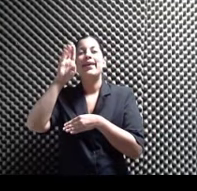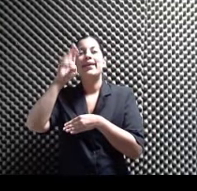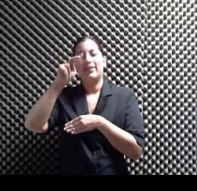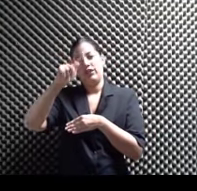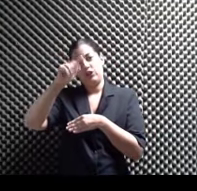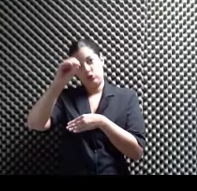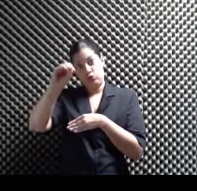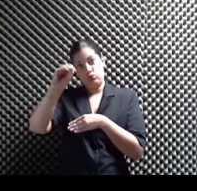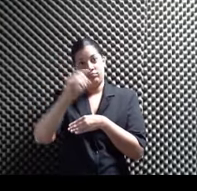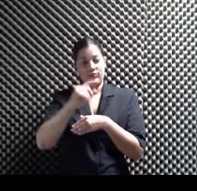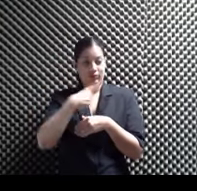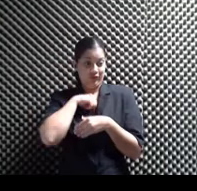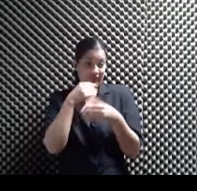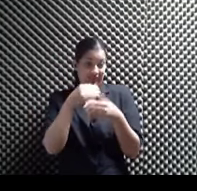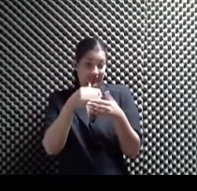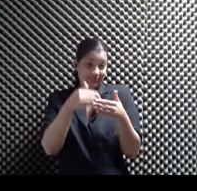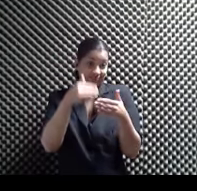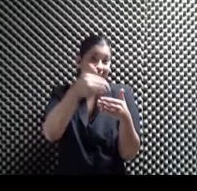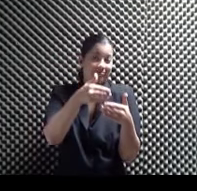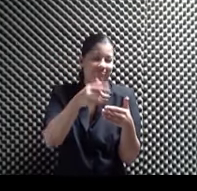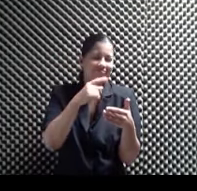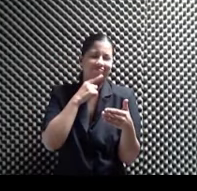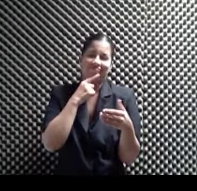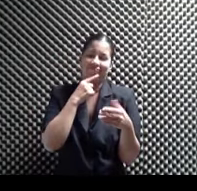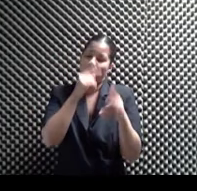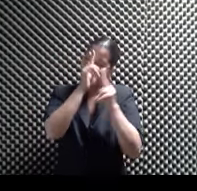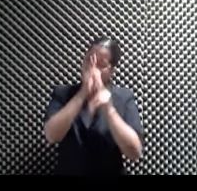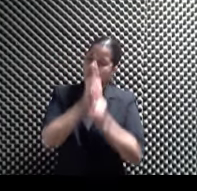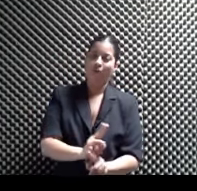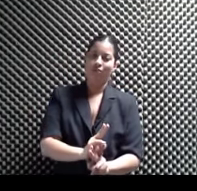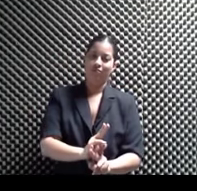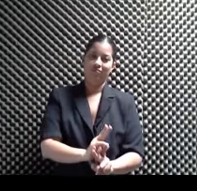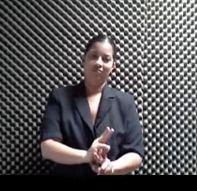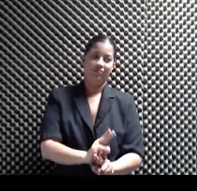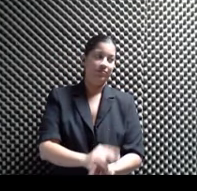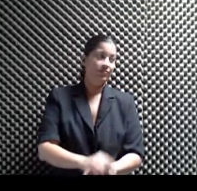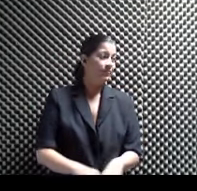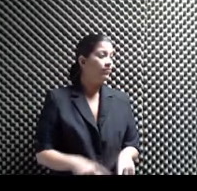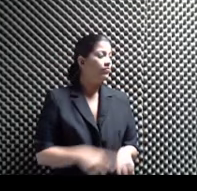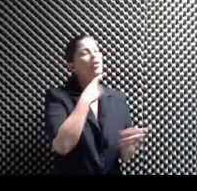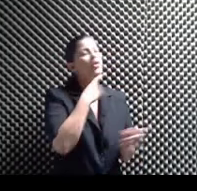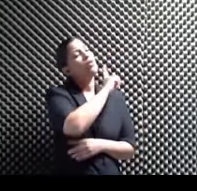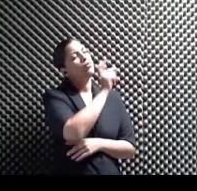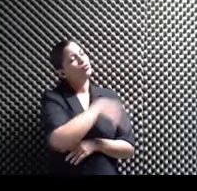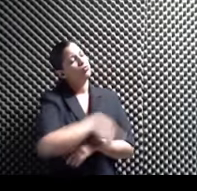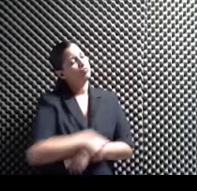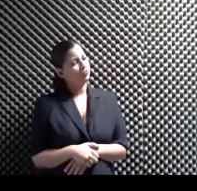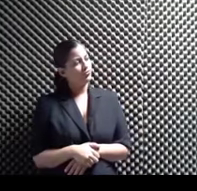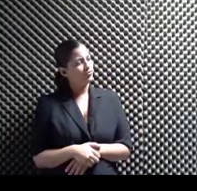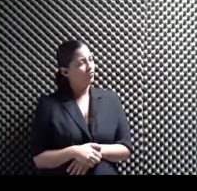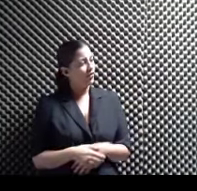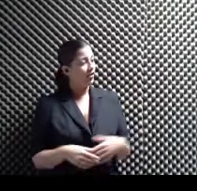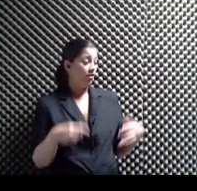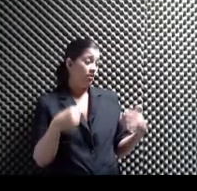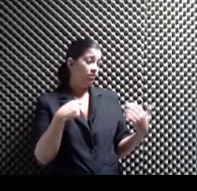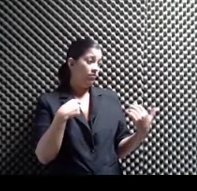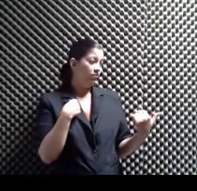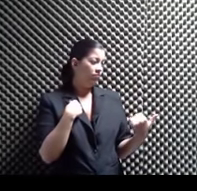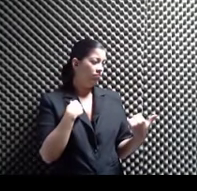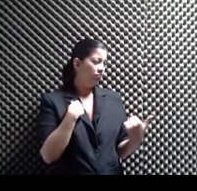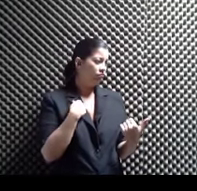Un puesto honorífico Una pregunta Sammy ¿Por qué? O sea Yo entiendo que es un